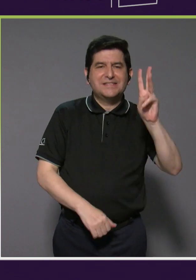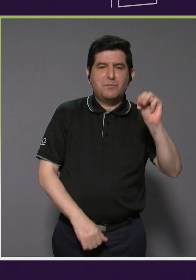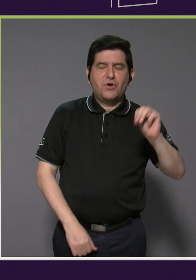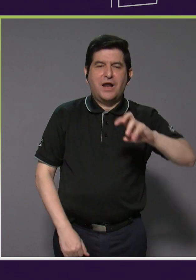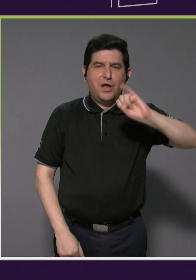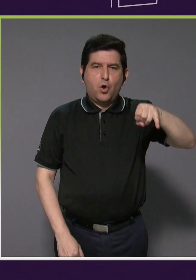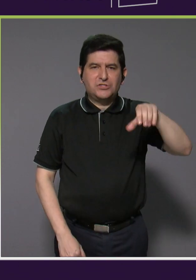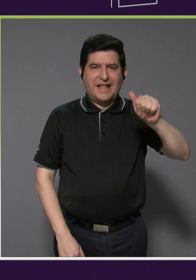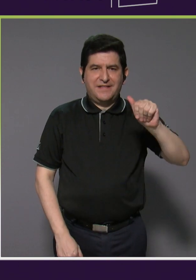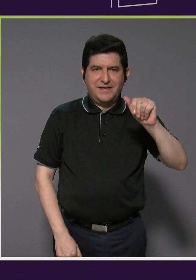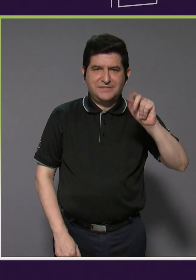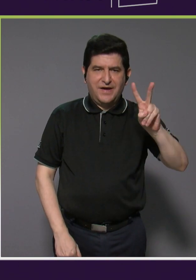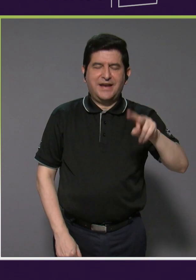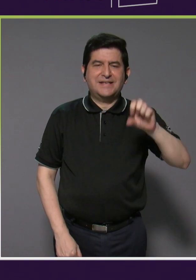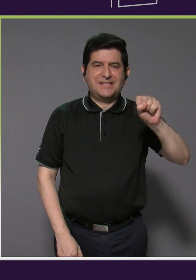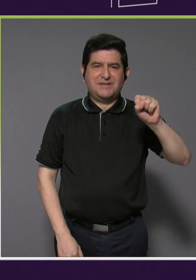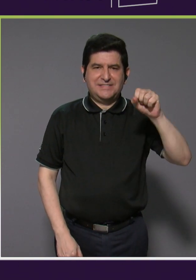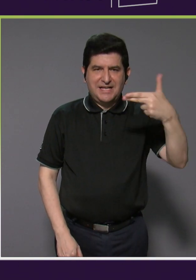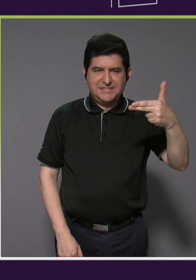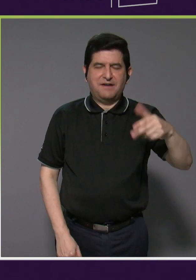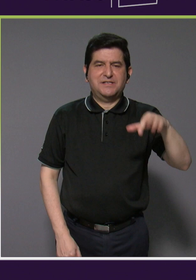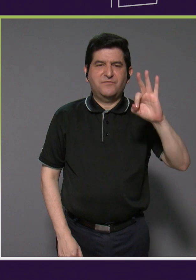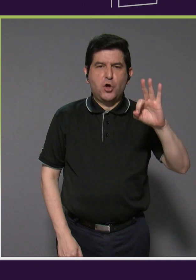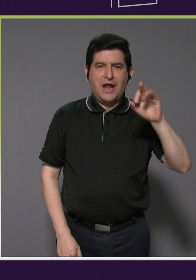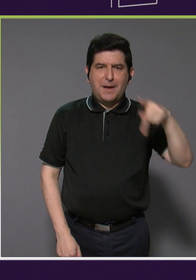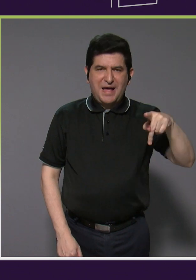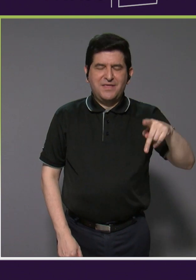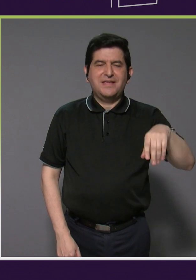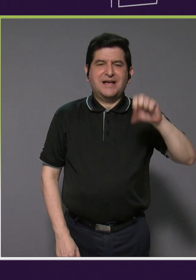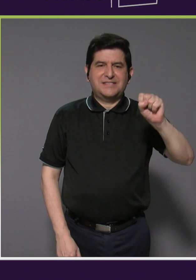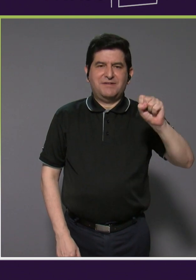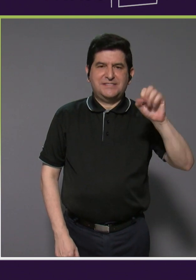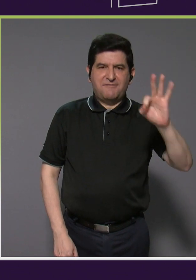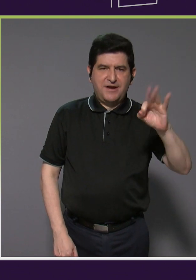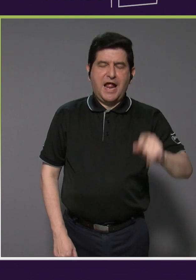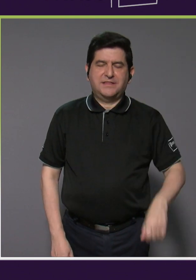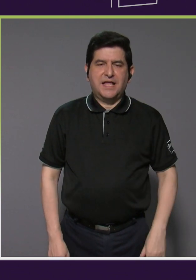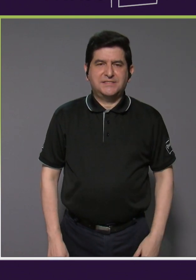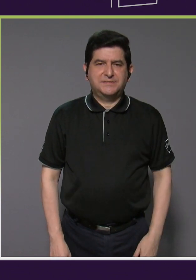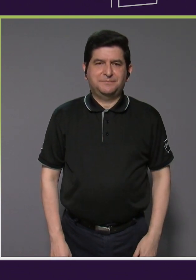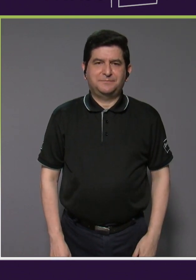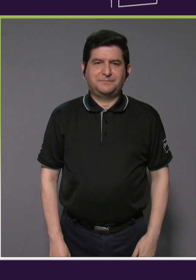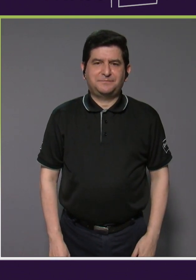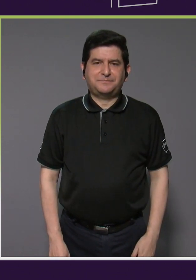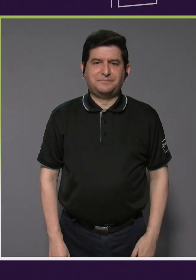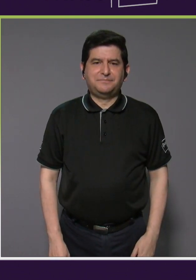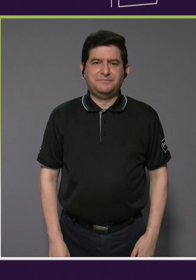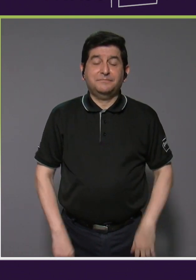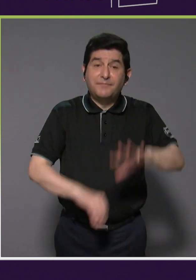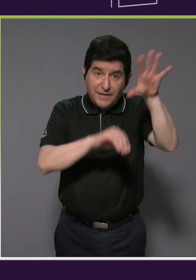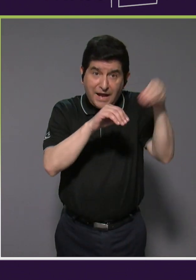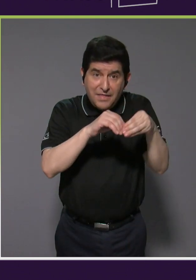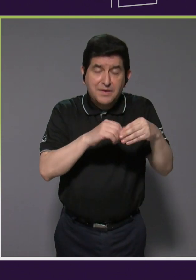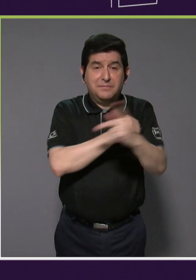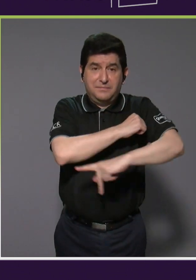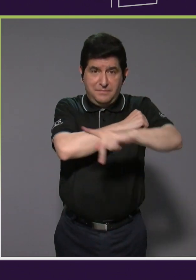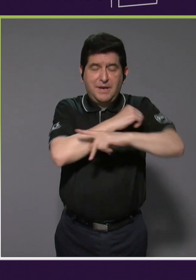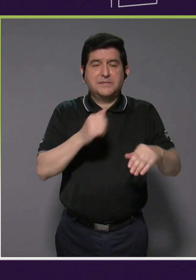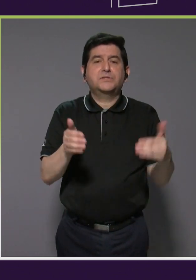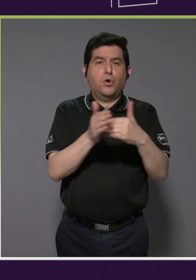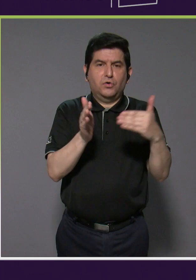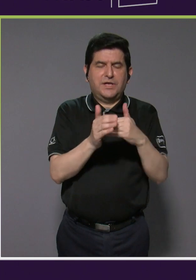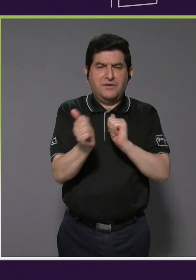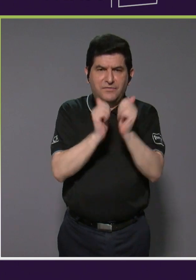José Andrés Vargas, Sebastián Chávez, Fiorella Padilla y Sebastián Fernández. Además, el país tendrá